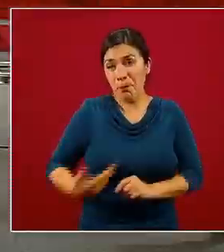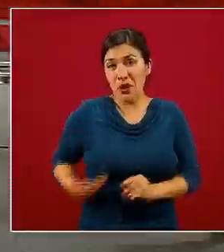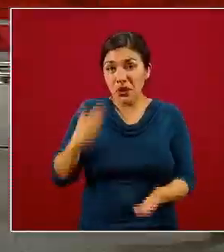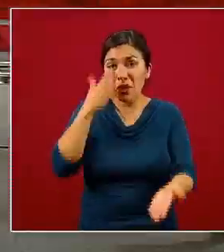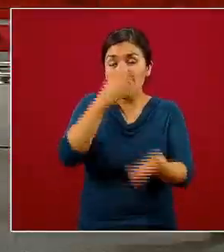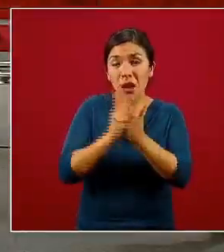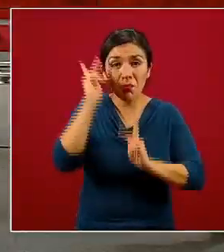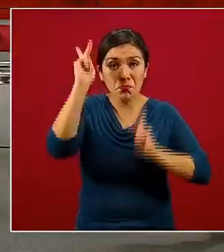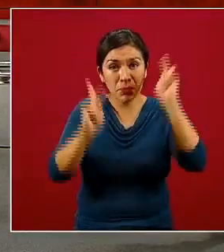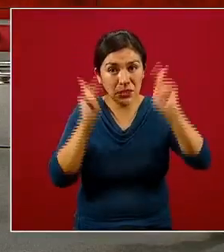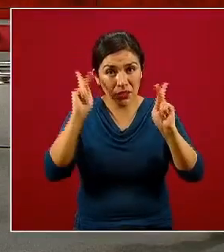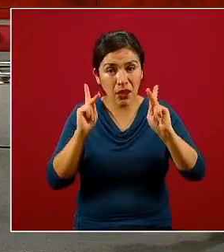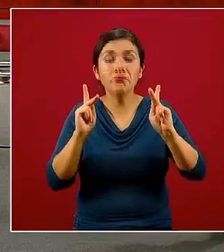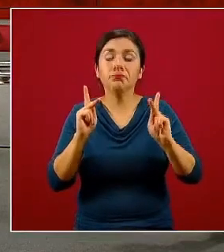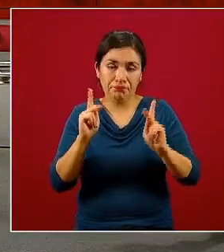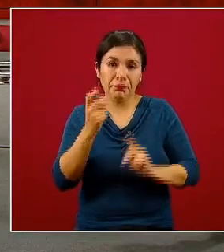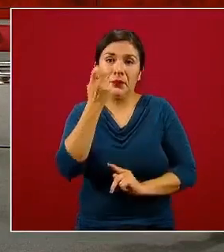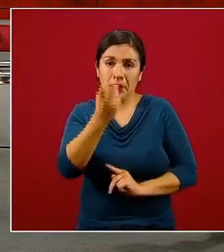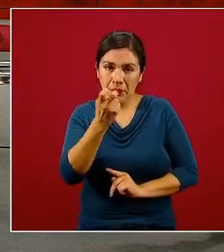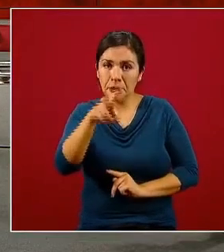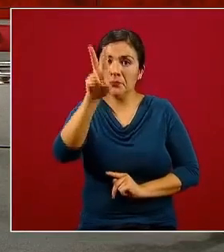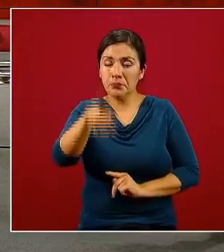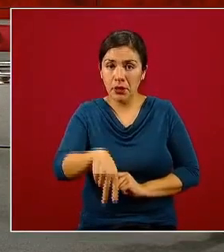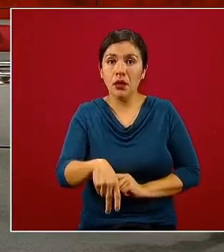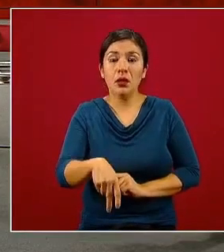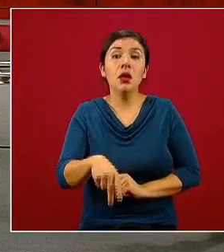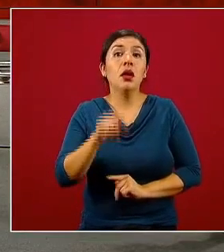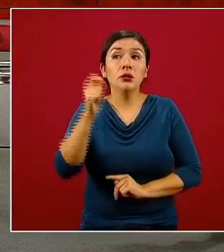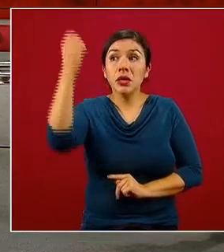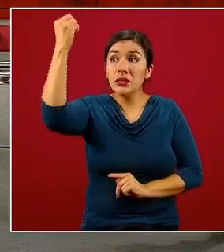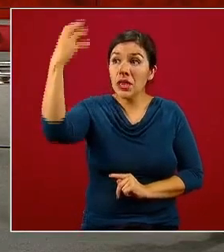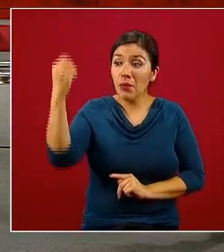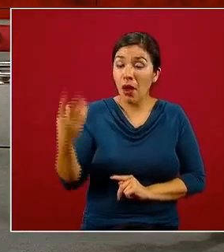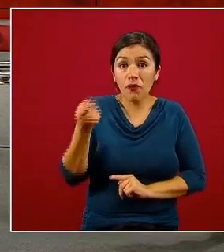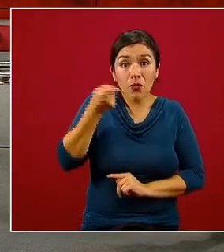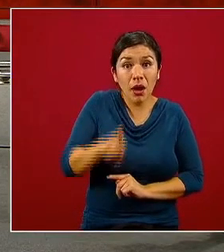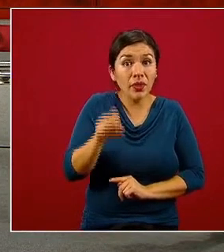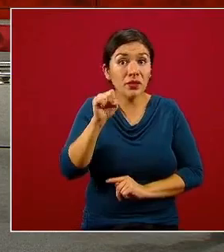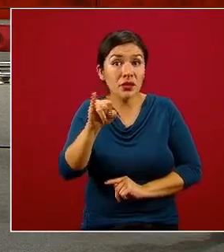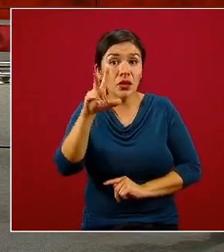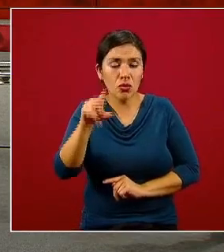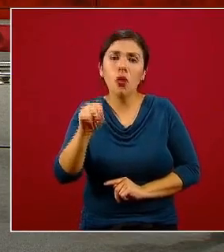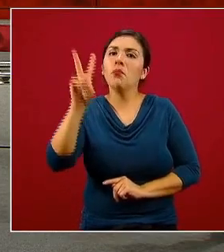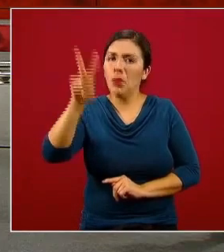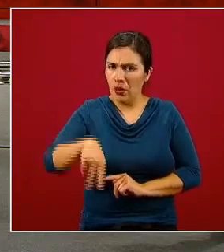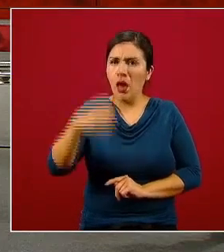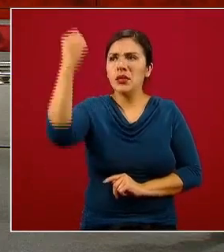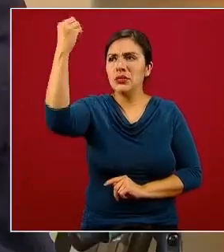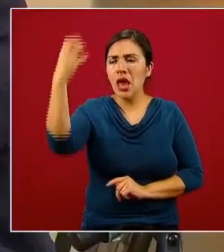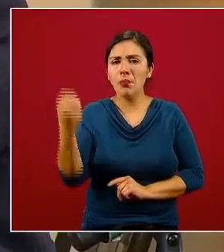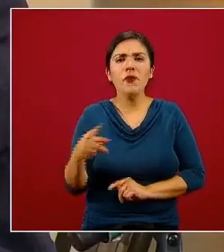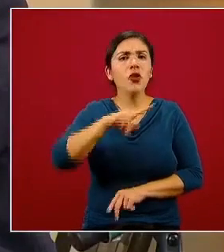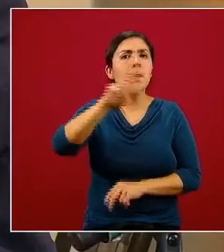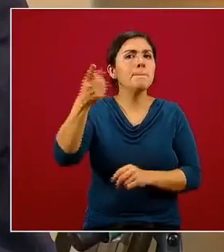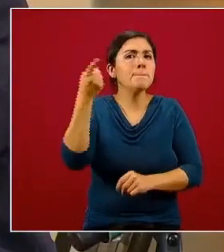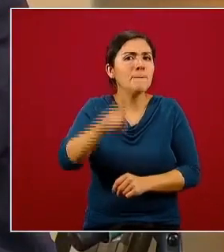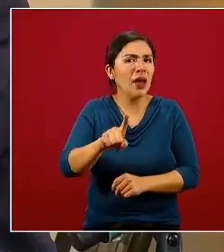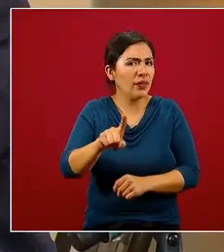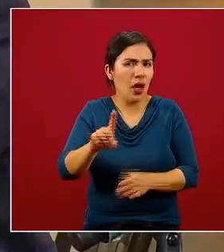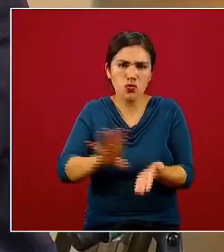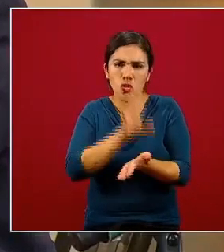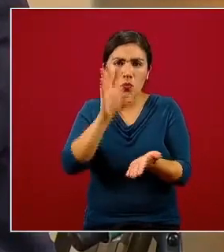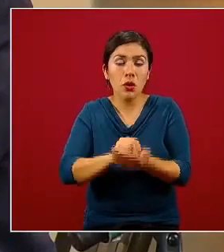las visitas. Entonces, sí, efectivamente, si corresponde o no con el semáforo, por supuesto, el semáforo es de aplicación general, pero el semáforo no